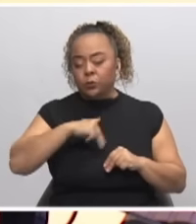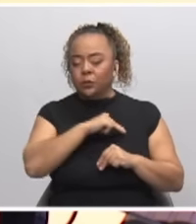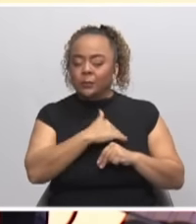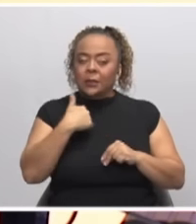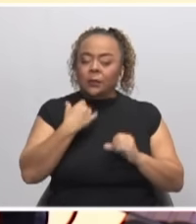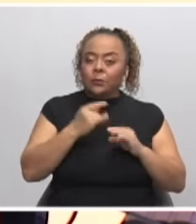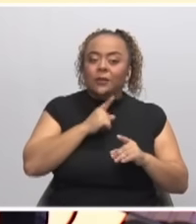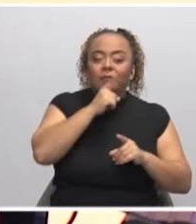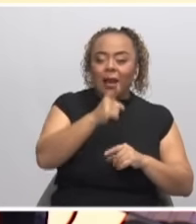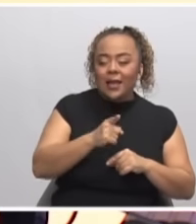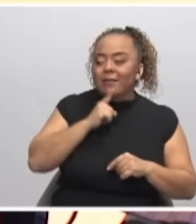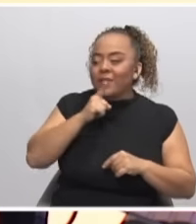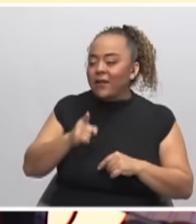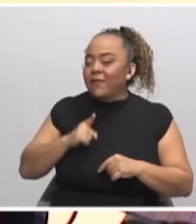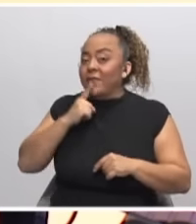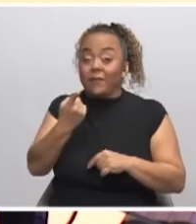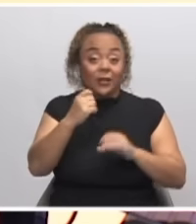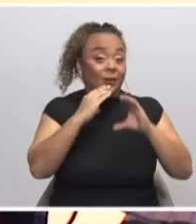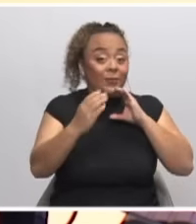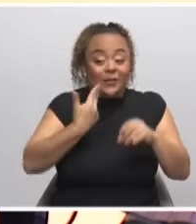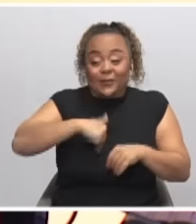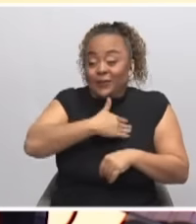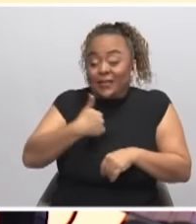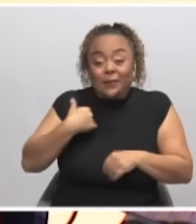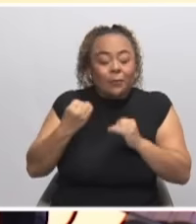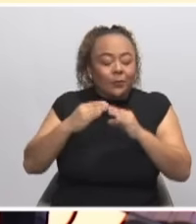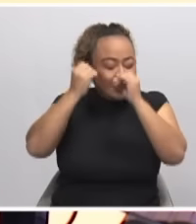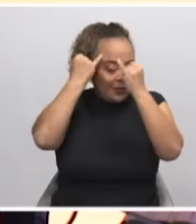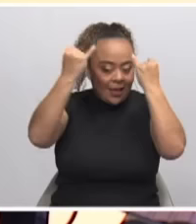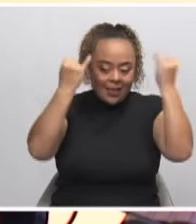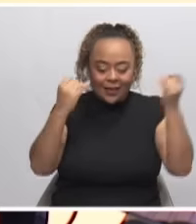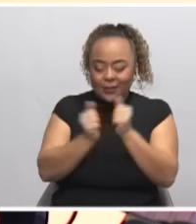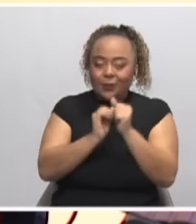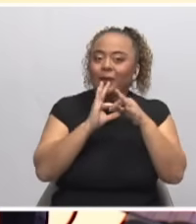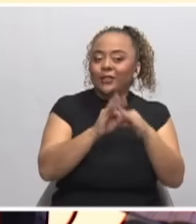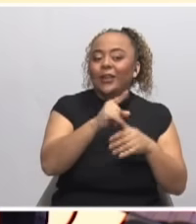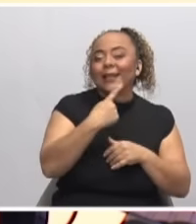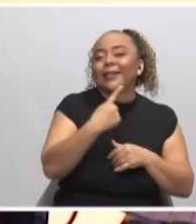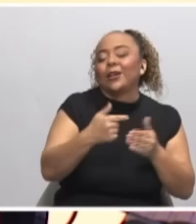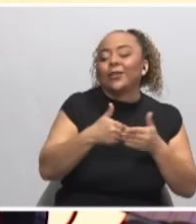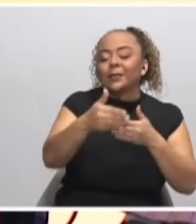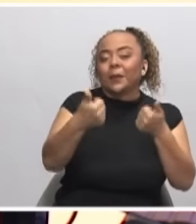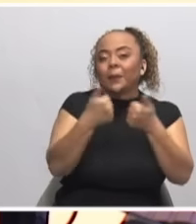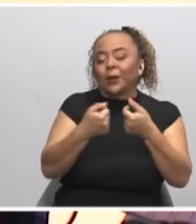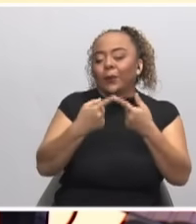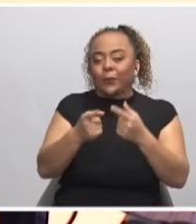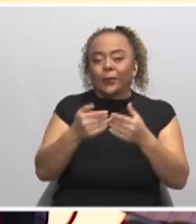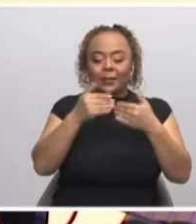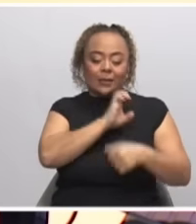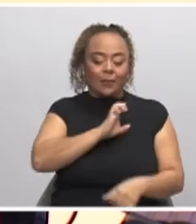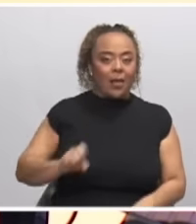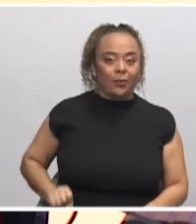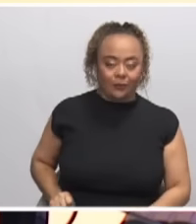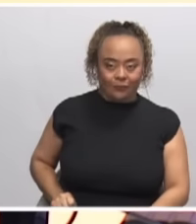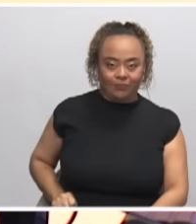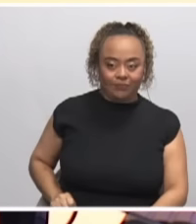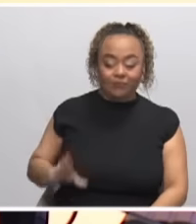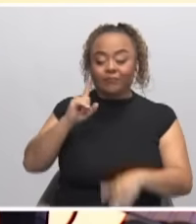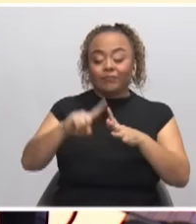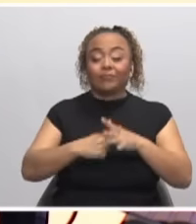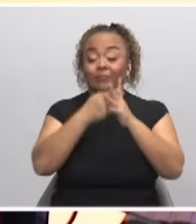muchas realidades ante la falta de comunicación nos hemos forjado muchas realidades con base en lo que él dijo Después del partido contra la Selección del Salvador Y a